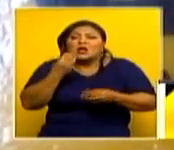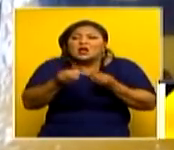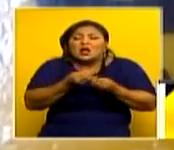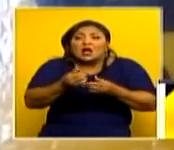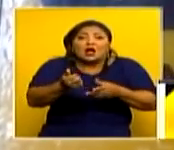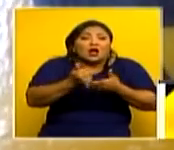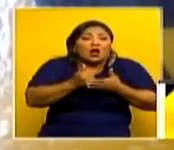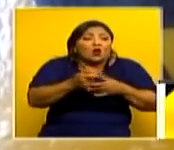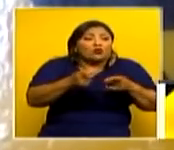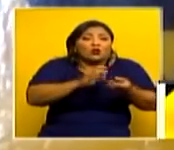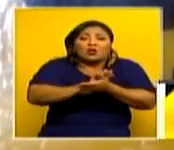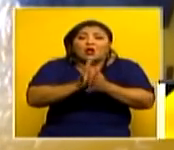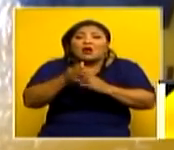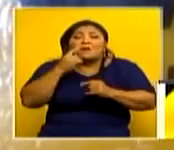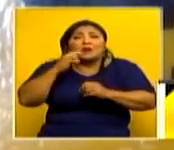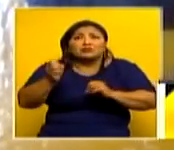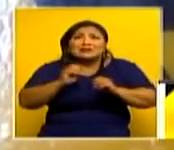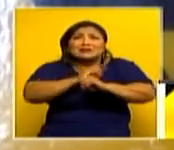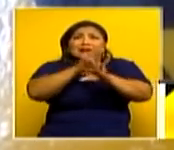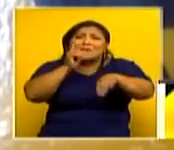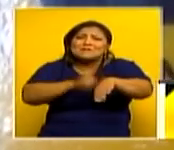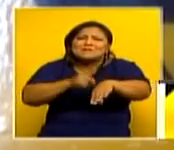Y imagínese, a plena luz del día,